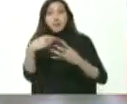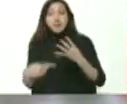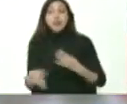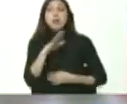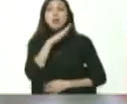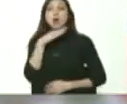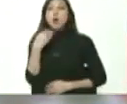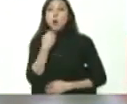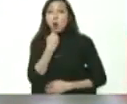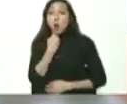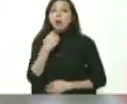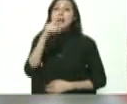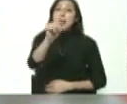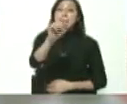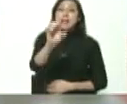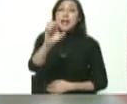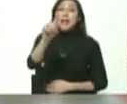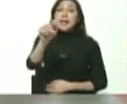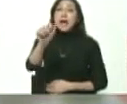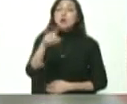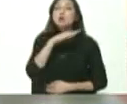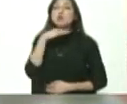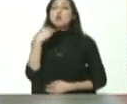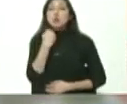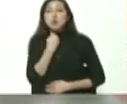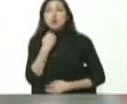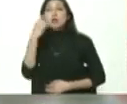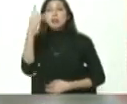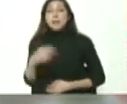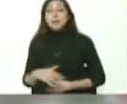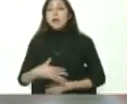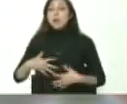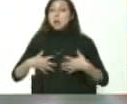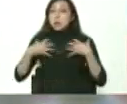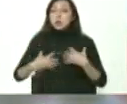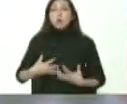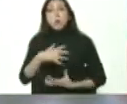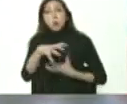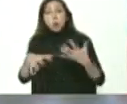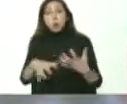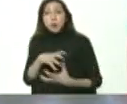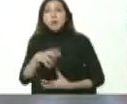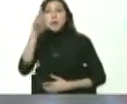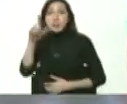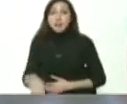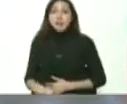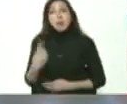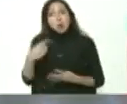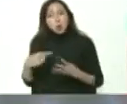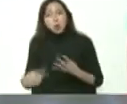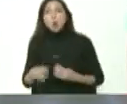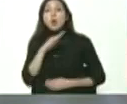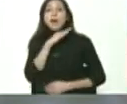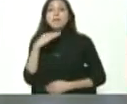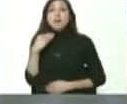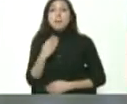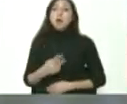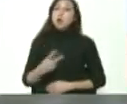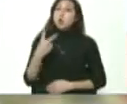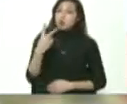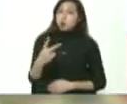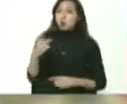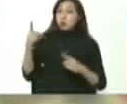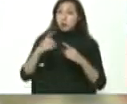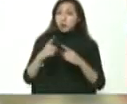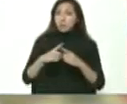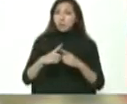tétano, contra la neumonía por hemófilos influenza y también contra la hepatitis B. Y la antipolio. Tenemos en este año dos tipos de polio. La